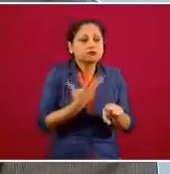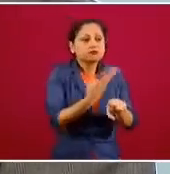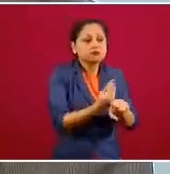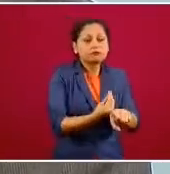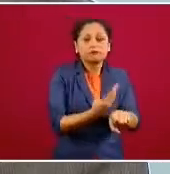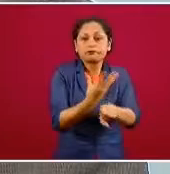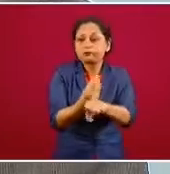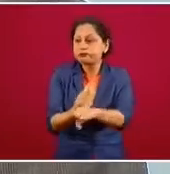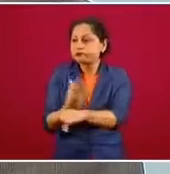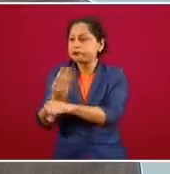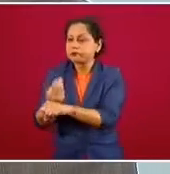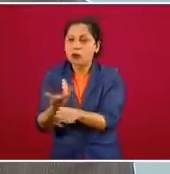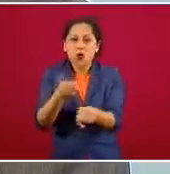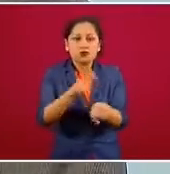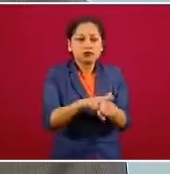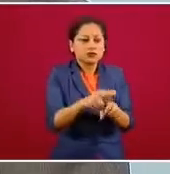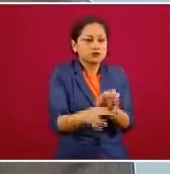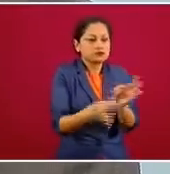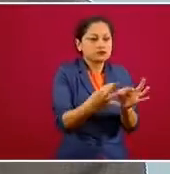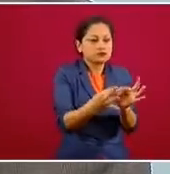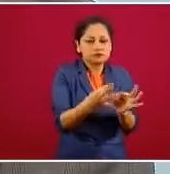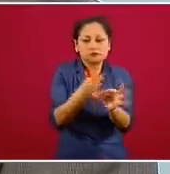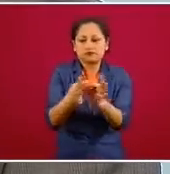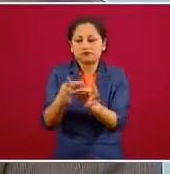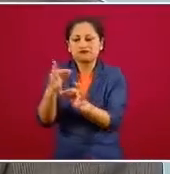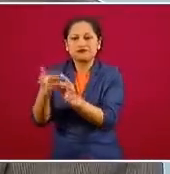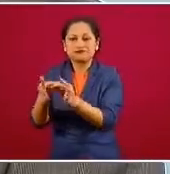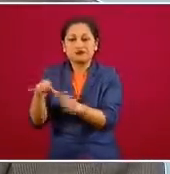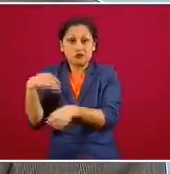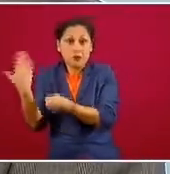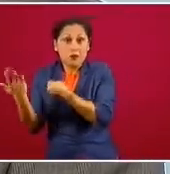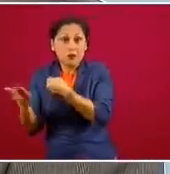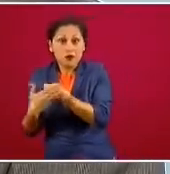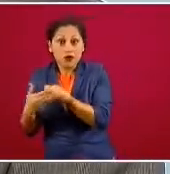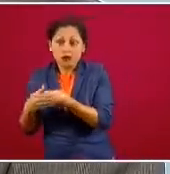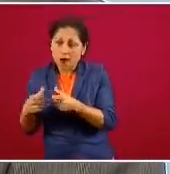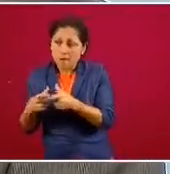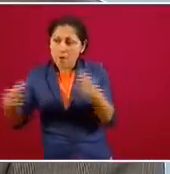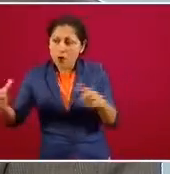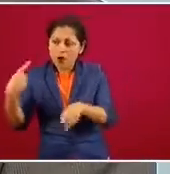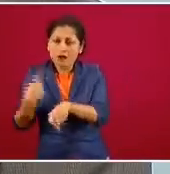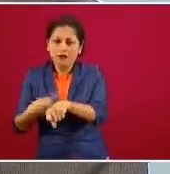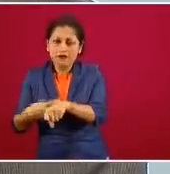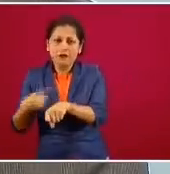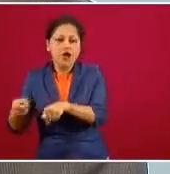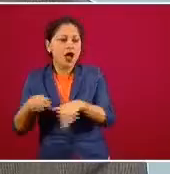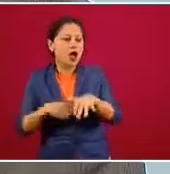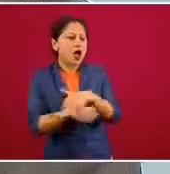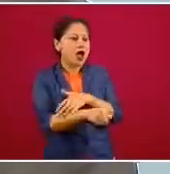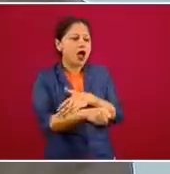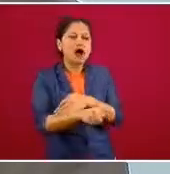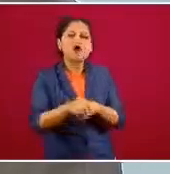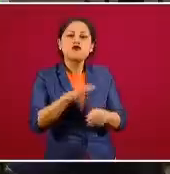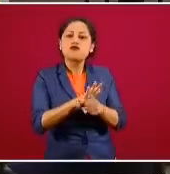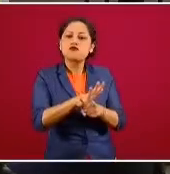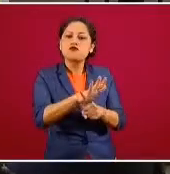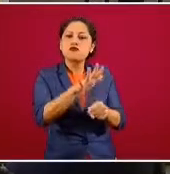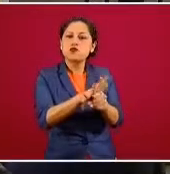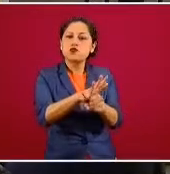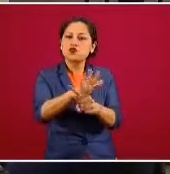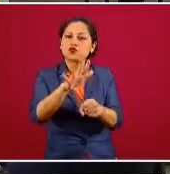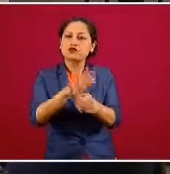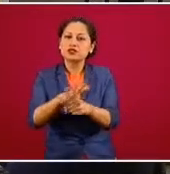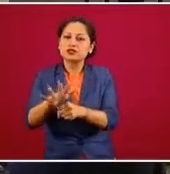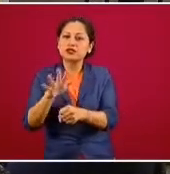cumplir sus funciones en condiciones extraordinarias, entonces se puede terminar ese proceso en los